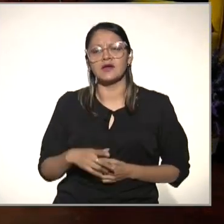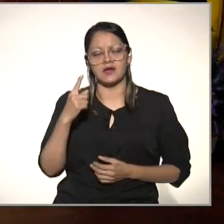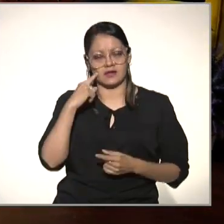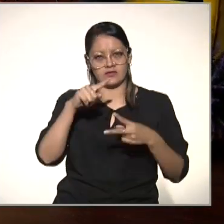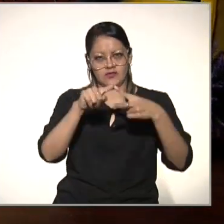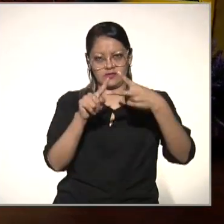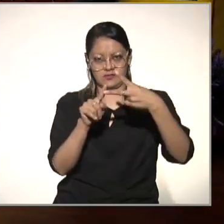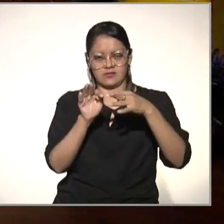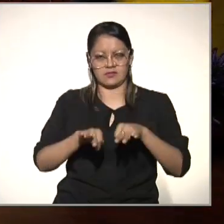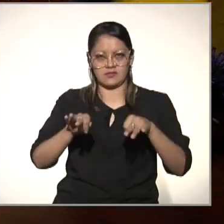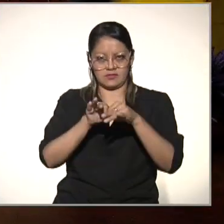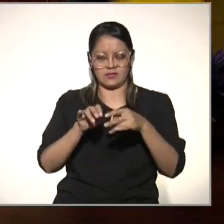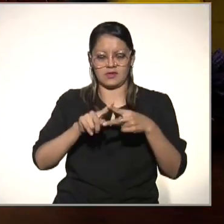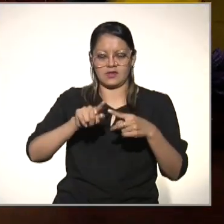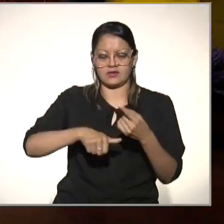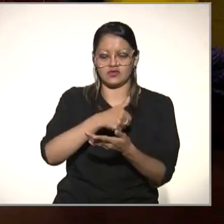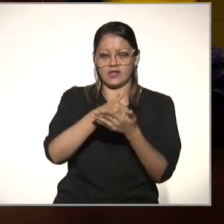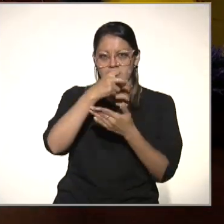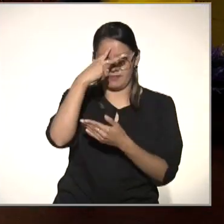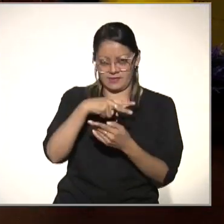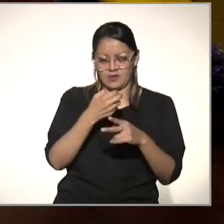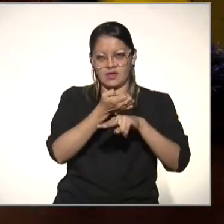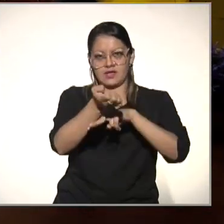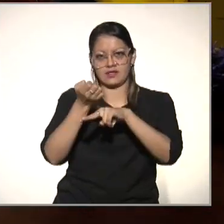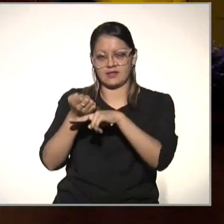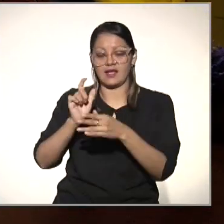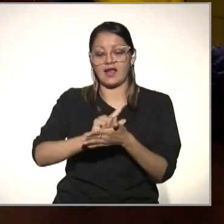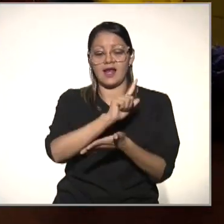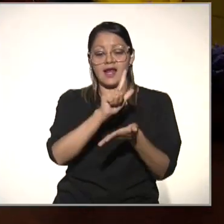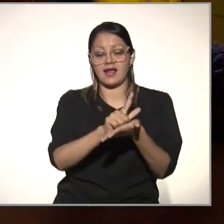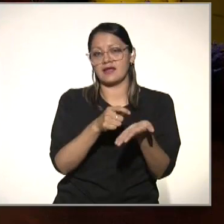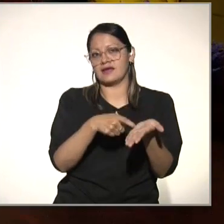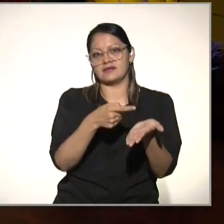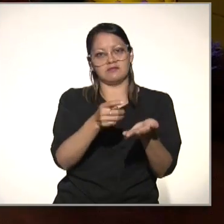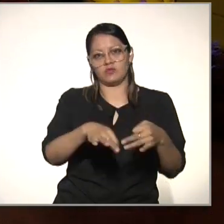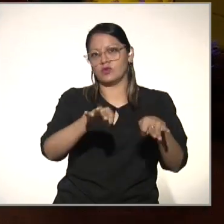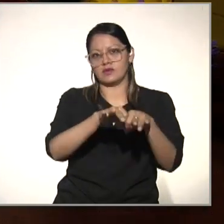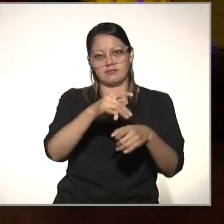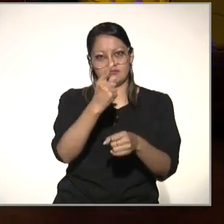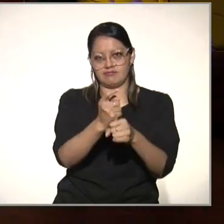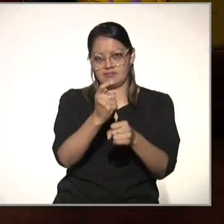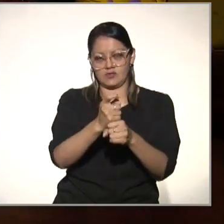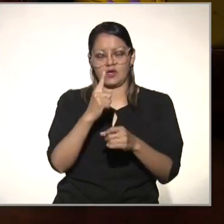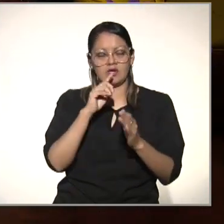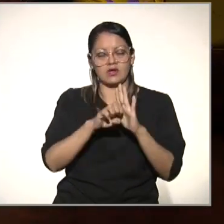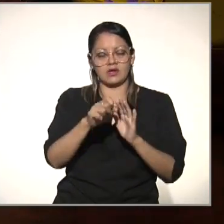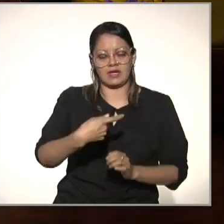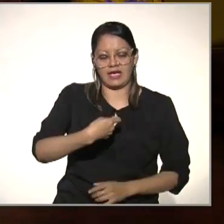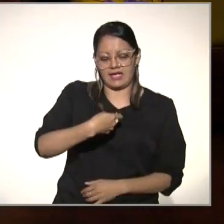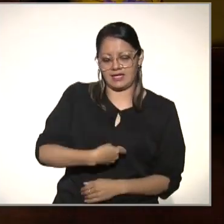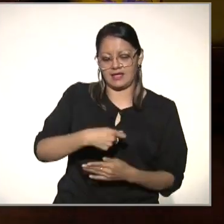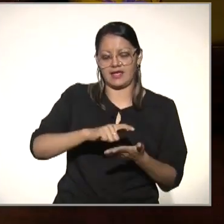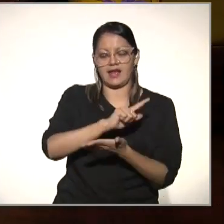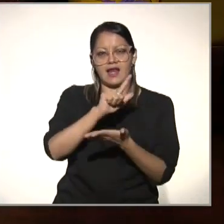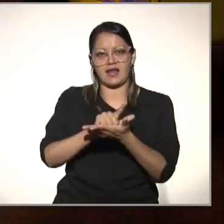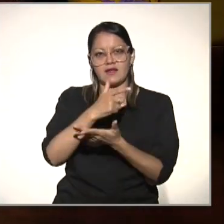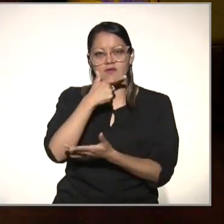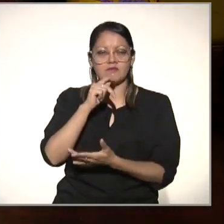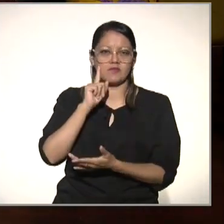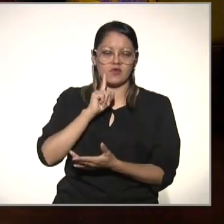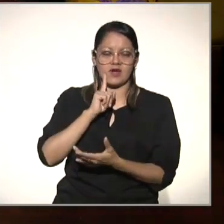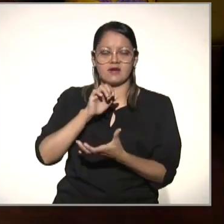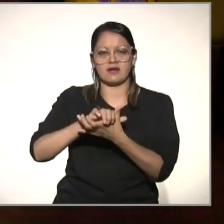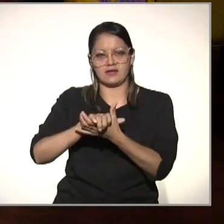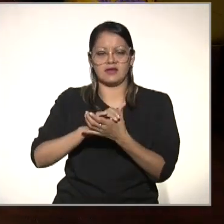cuestiones fundamentales, de Ciudad de México y de muchos estados. El marco legal es el primer punto, ¿no? Como tenemos la identidad de género y tenemos ley de matrimonio igualitario.